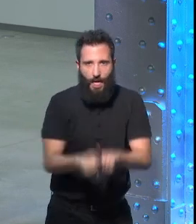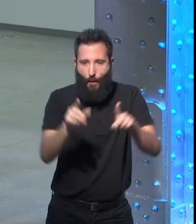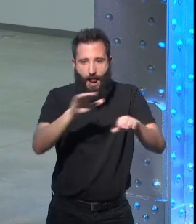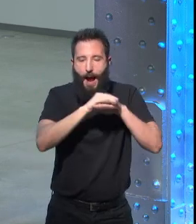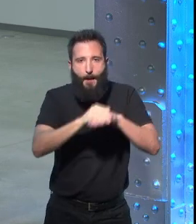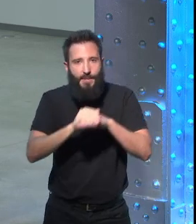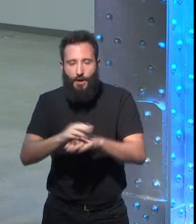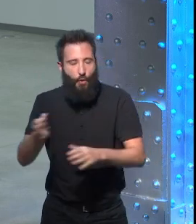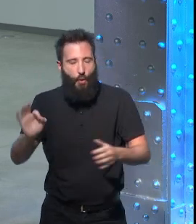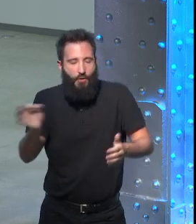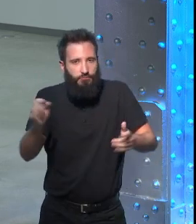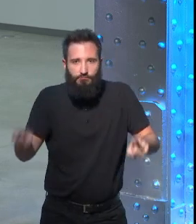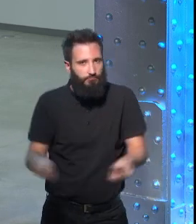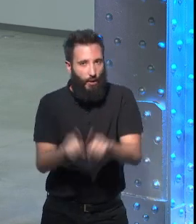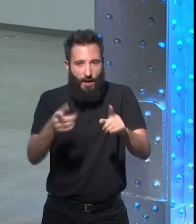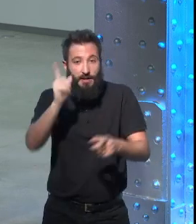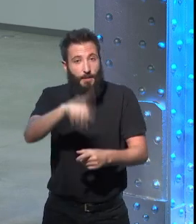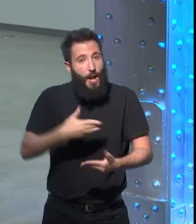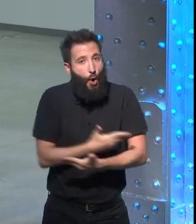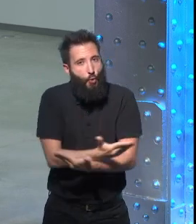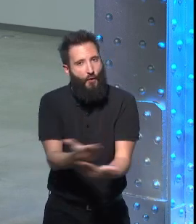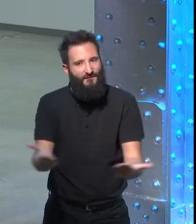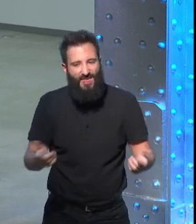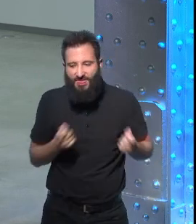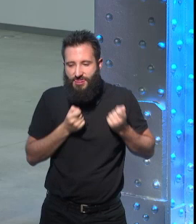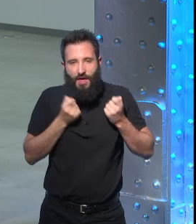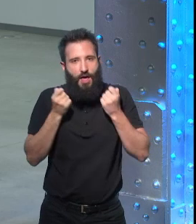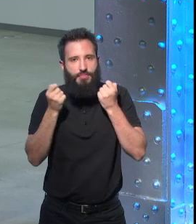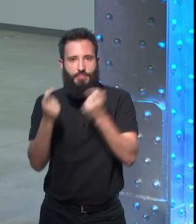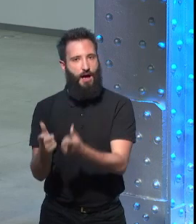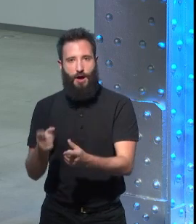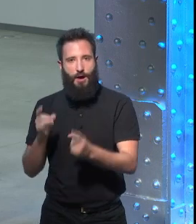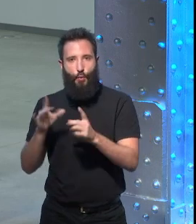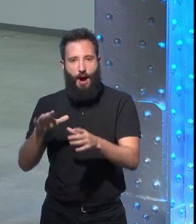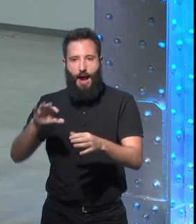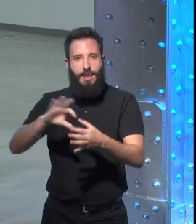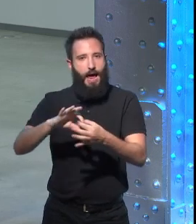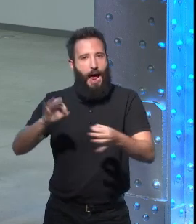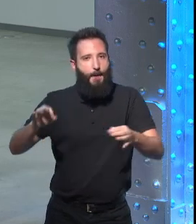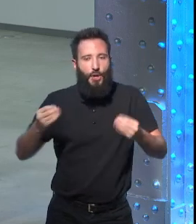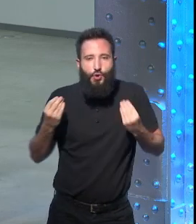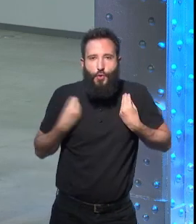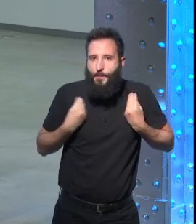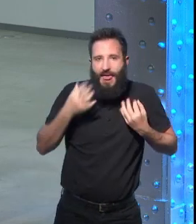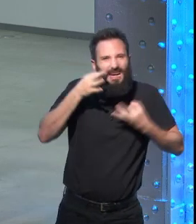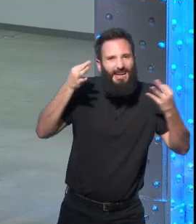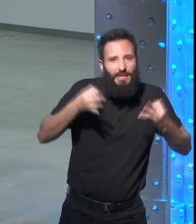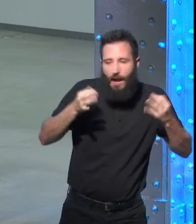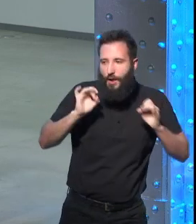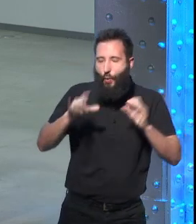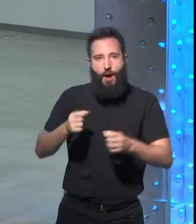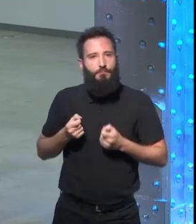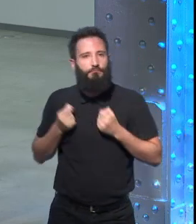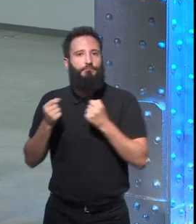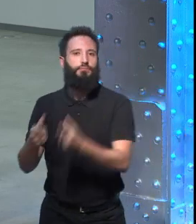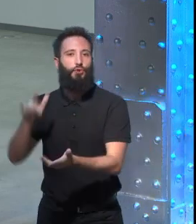además le dan la confianza como si se la diera a un amigo del entorno de la vida real, ¿no? La